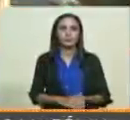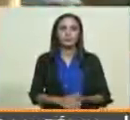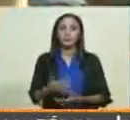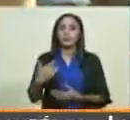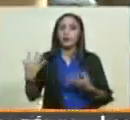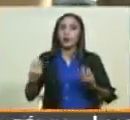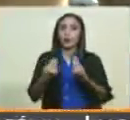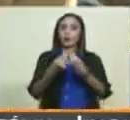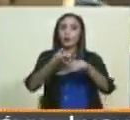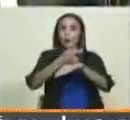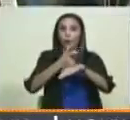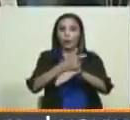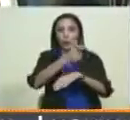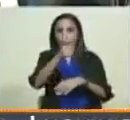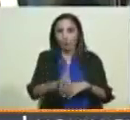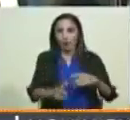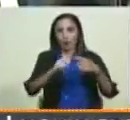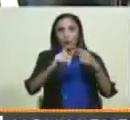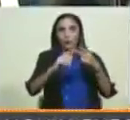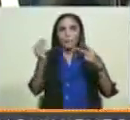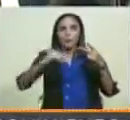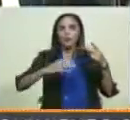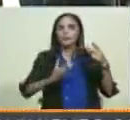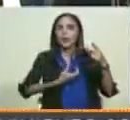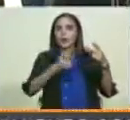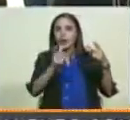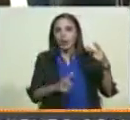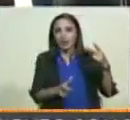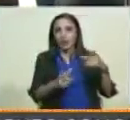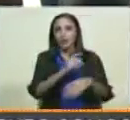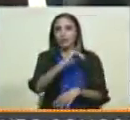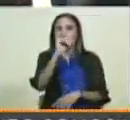Willy Casanova también, vente, Willy.